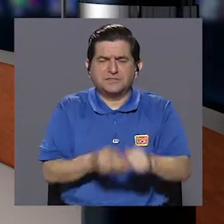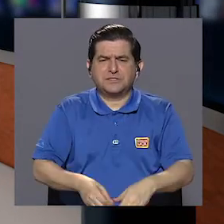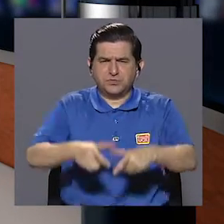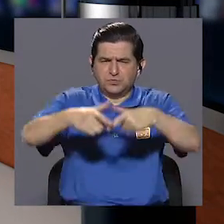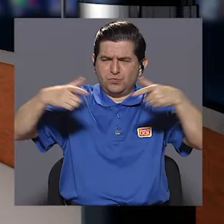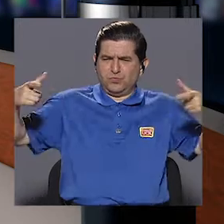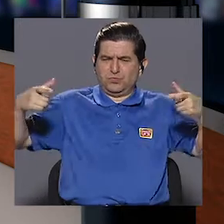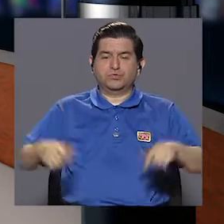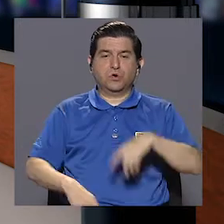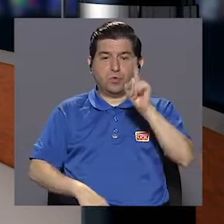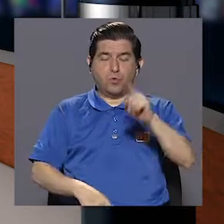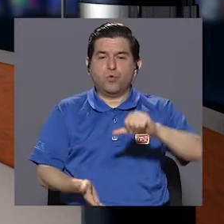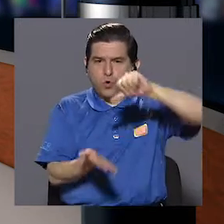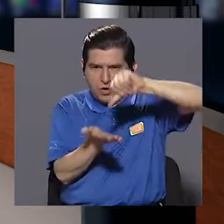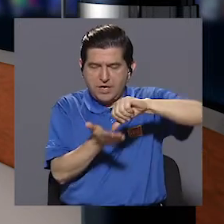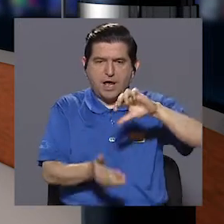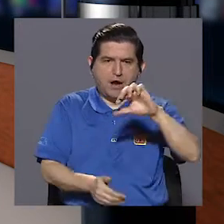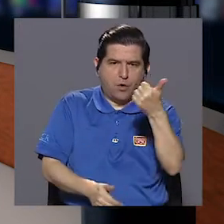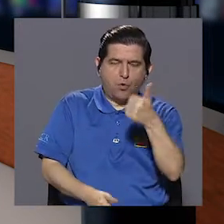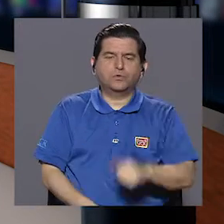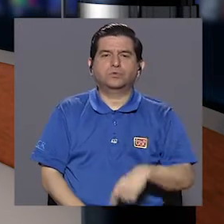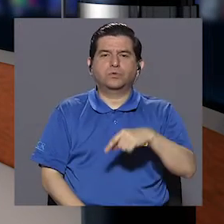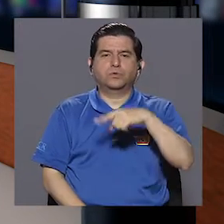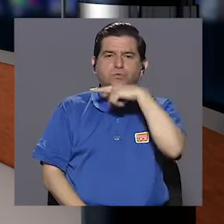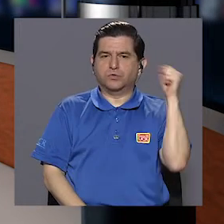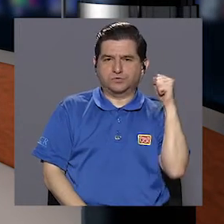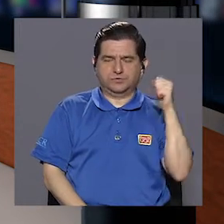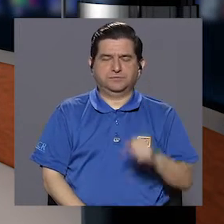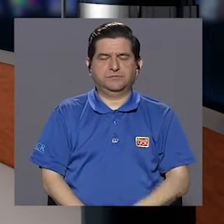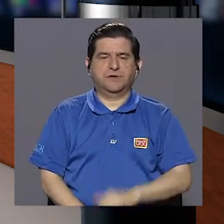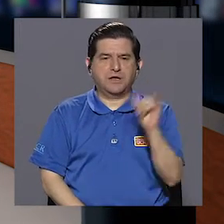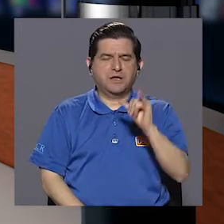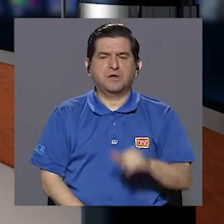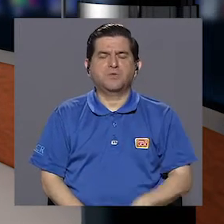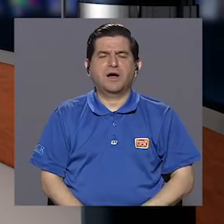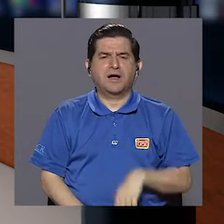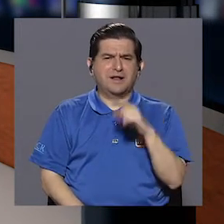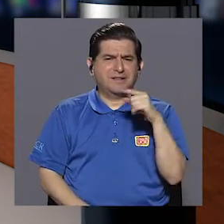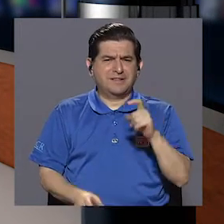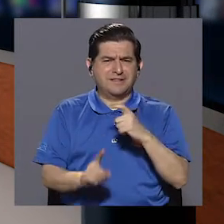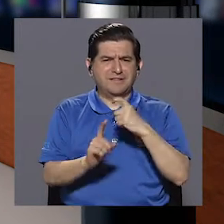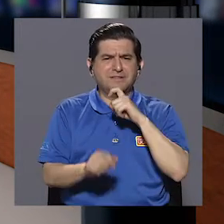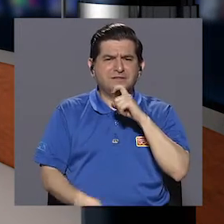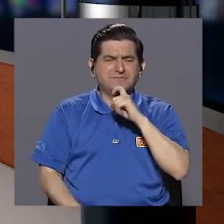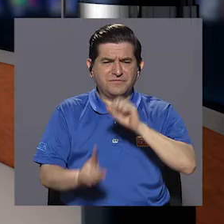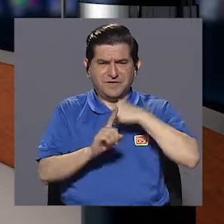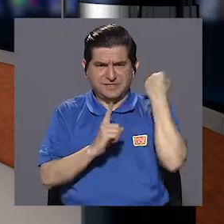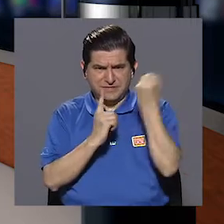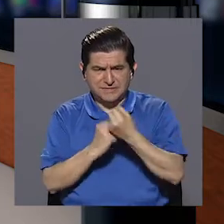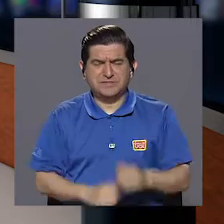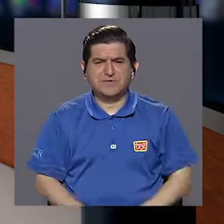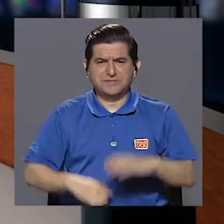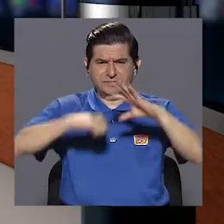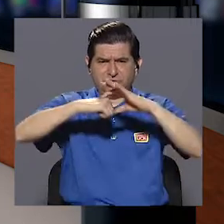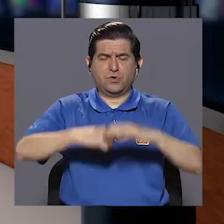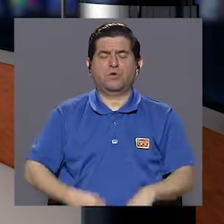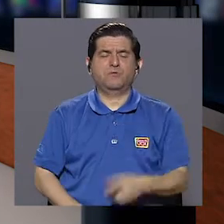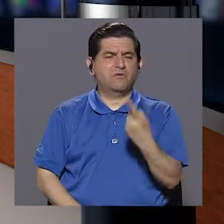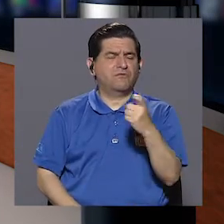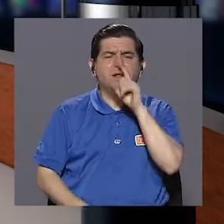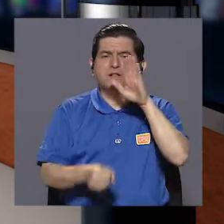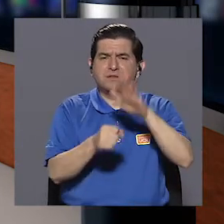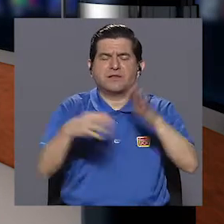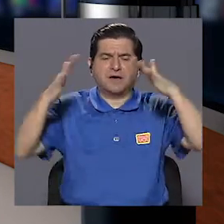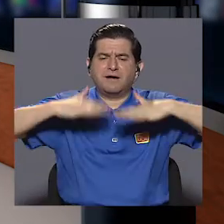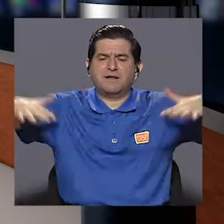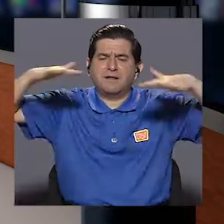masiva, uno con Irán y otro con Rusia. También ha puesto en jaque al planeta con la falta total de compromiso hacia el